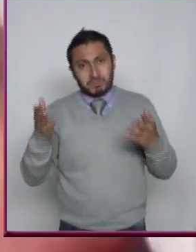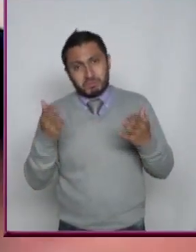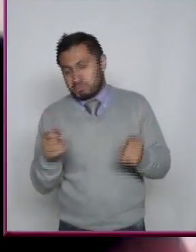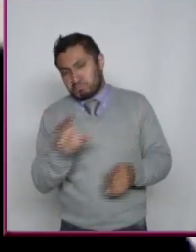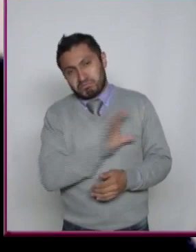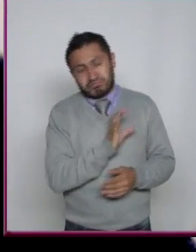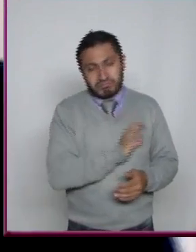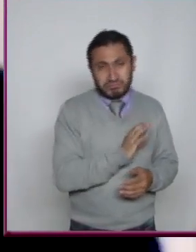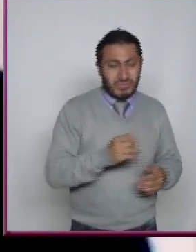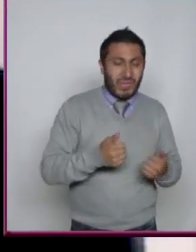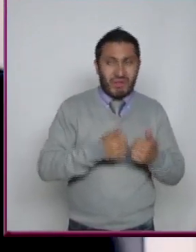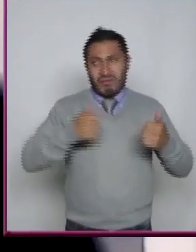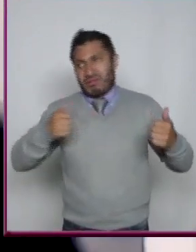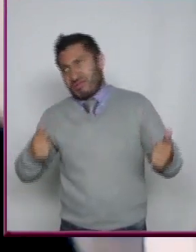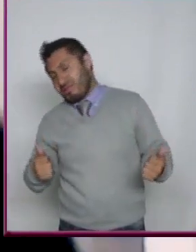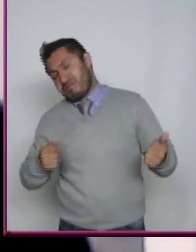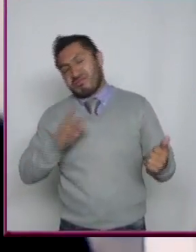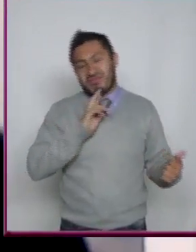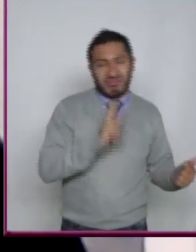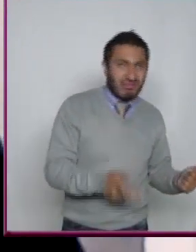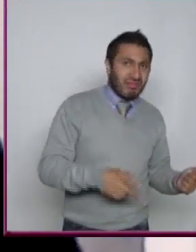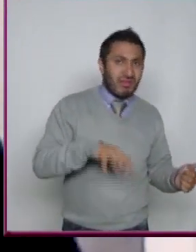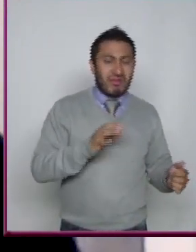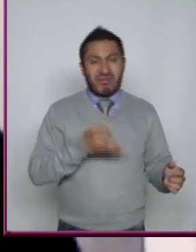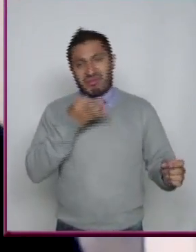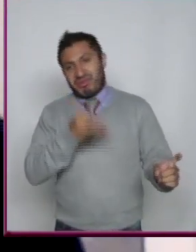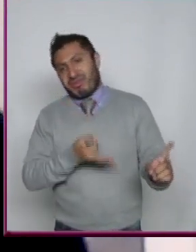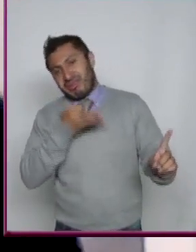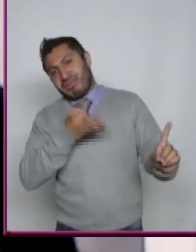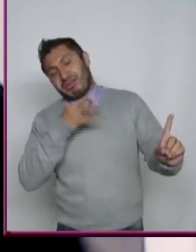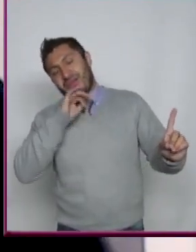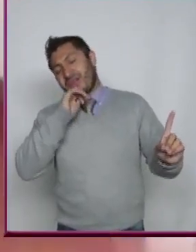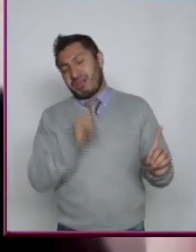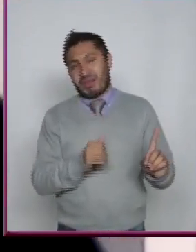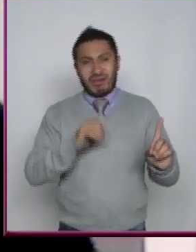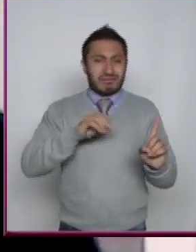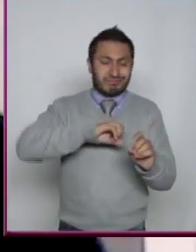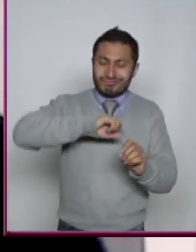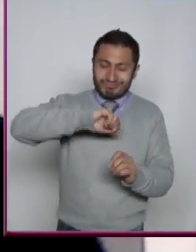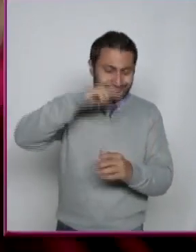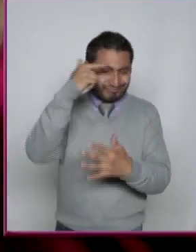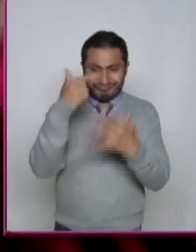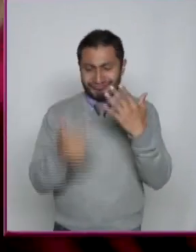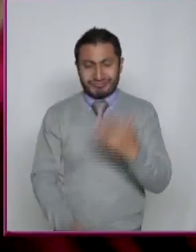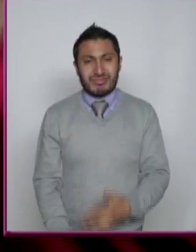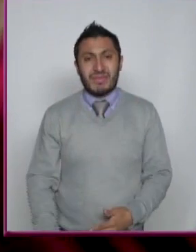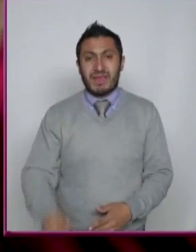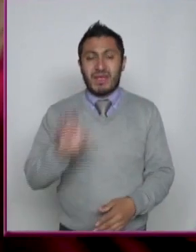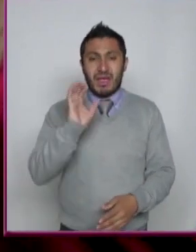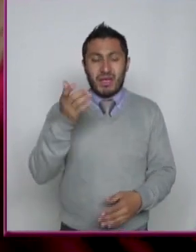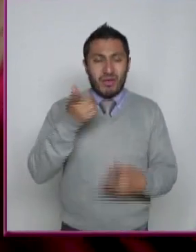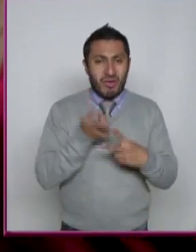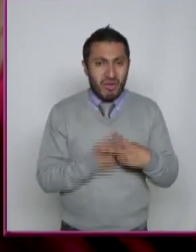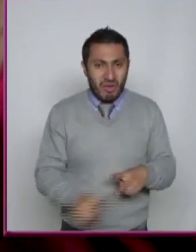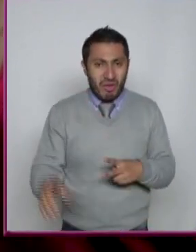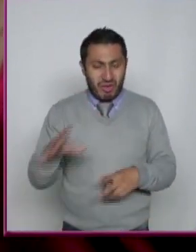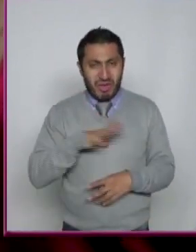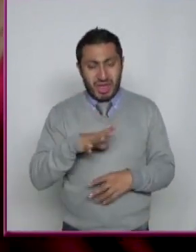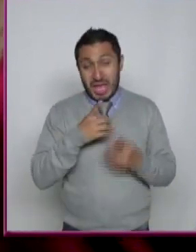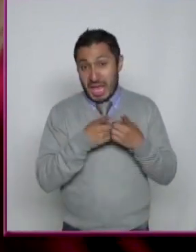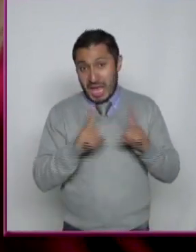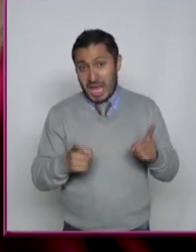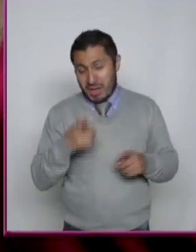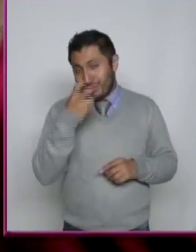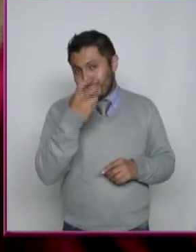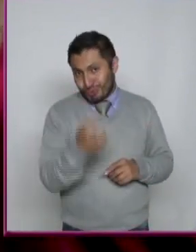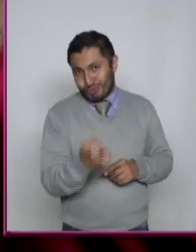queremos estar todo el tiempo con ella, igual y ya no la deseamos tanto, igual y, no sé, las prioridades cambian. Cuando comenzamos a tener ese proceso,